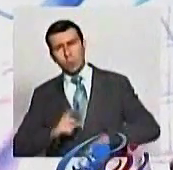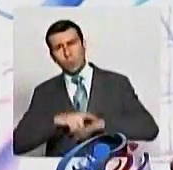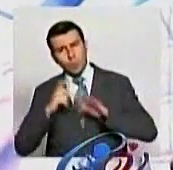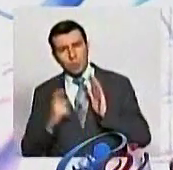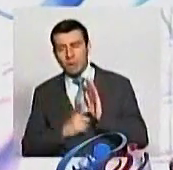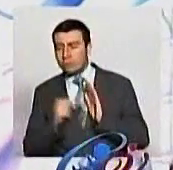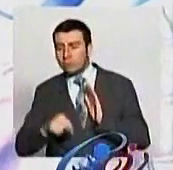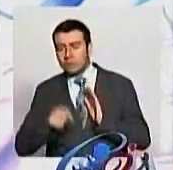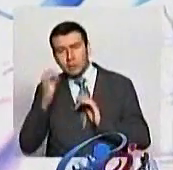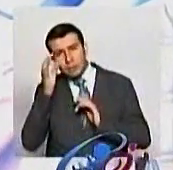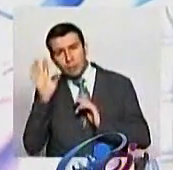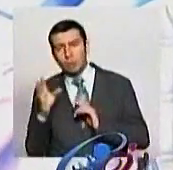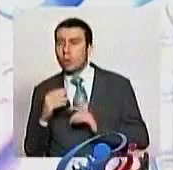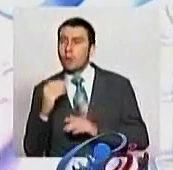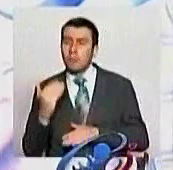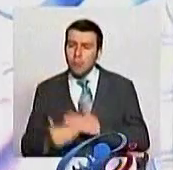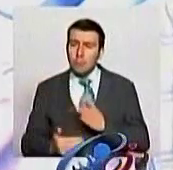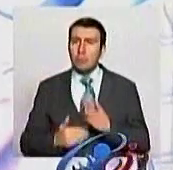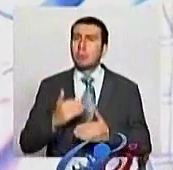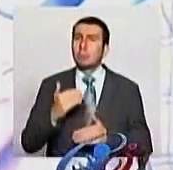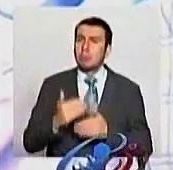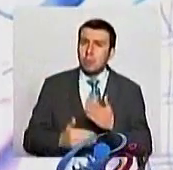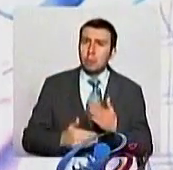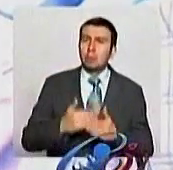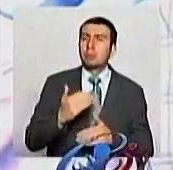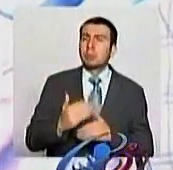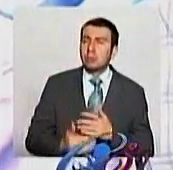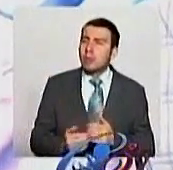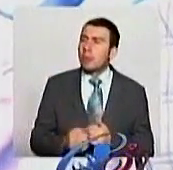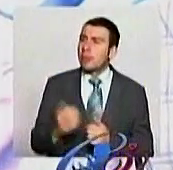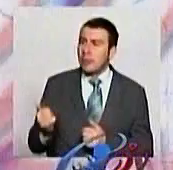un proceso cardíaco o cardiovascular?